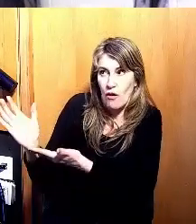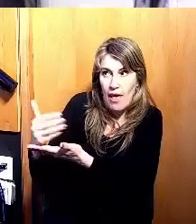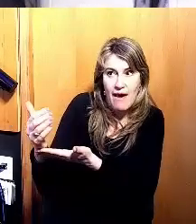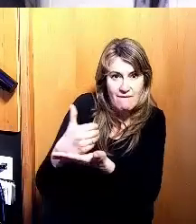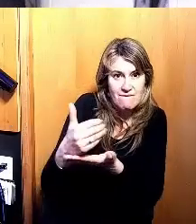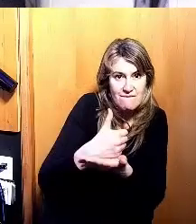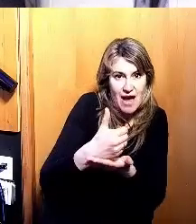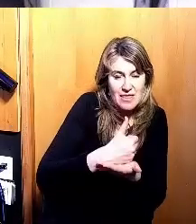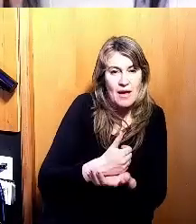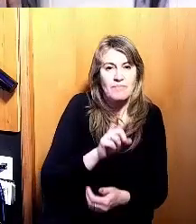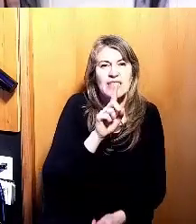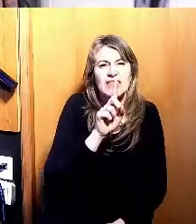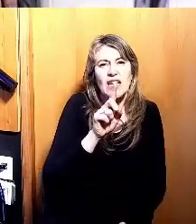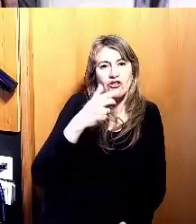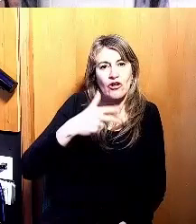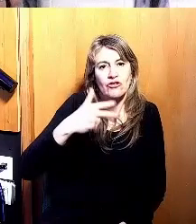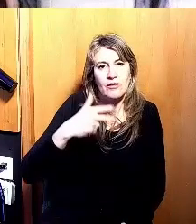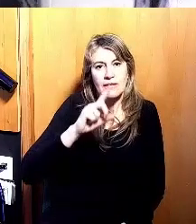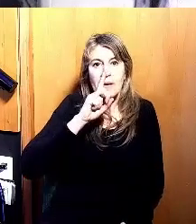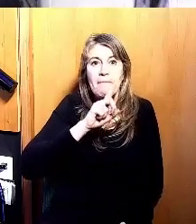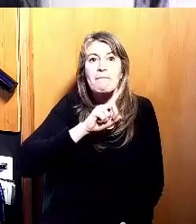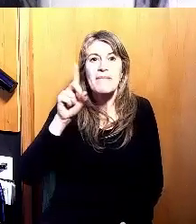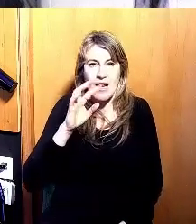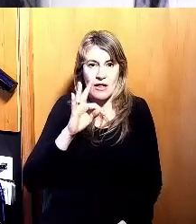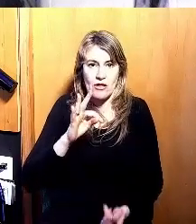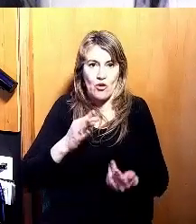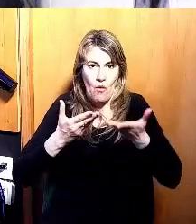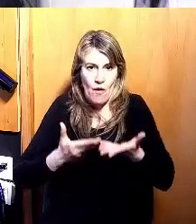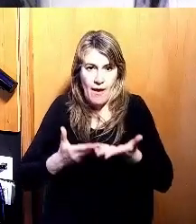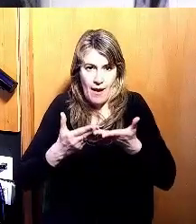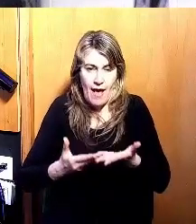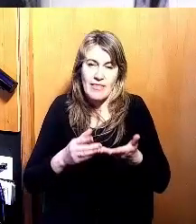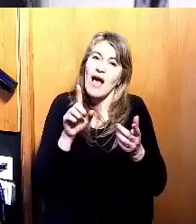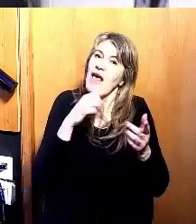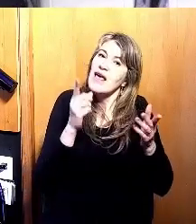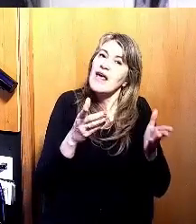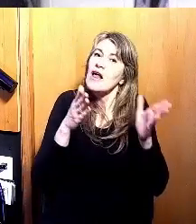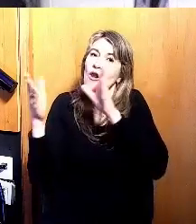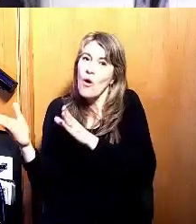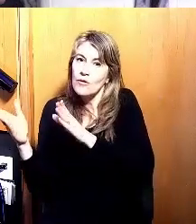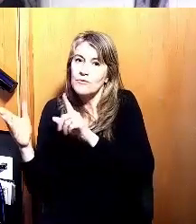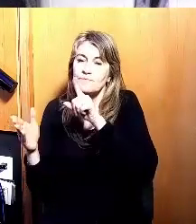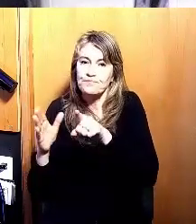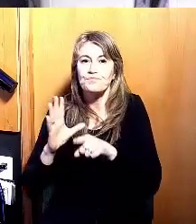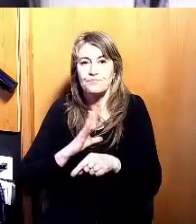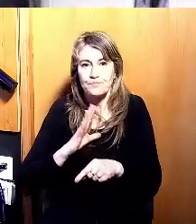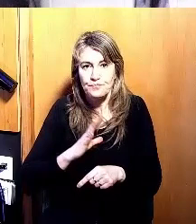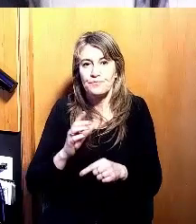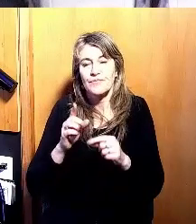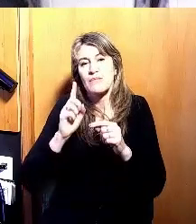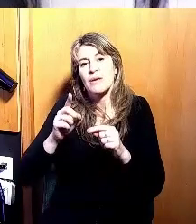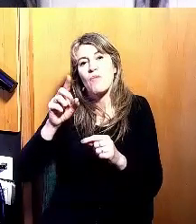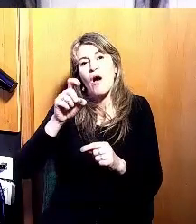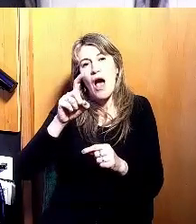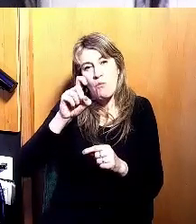esas 113.000 toneladas. En la gráfica del costado están las cuencas hidrográficas principales